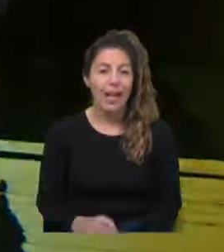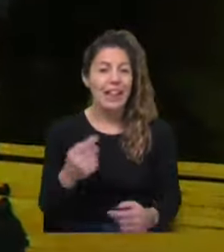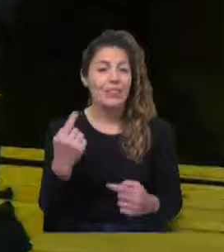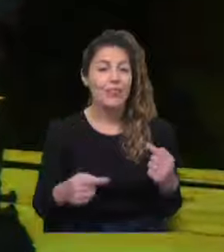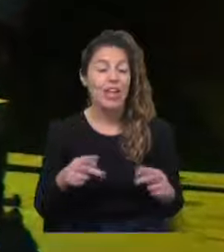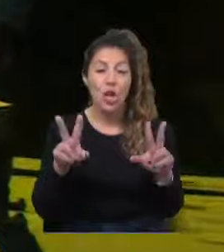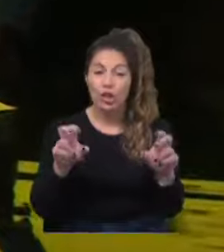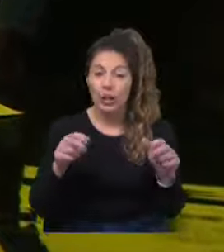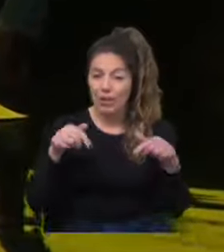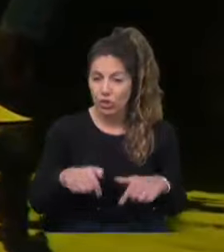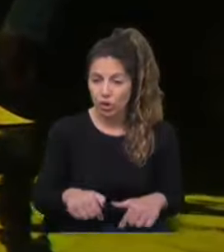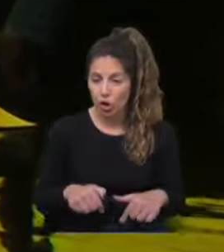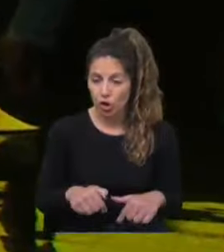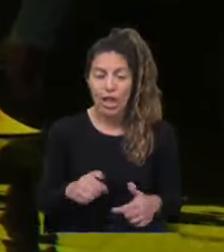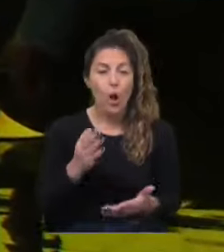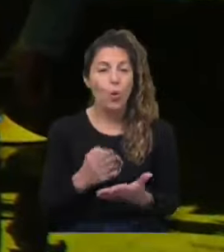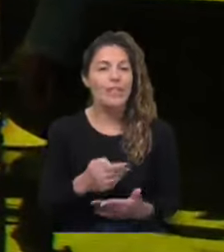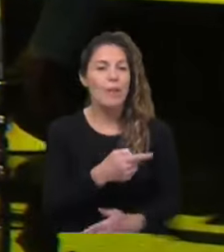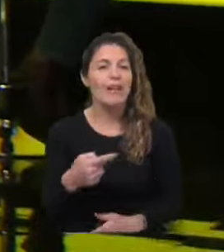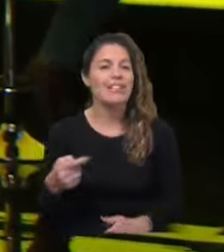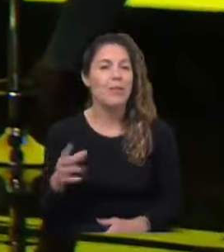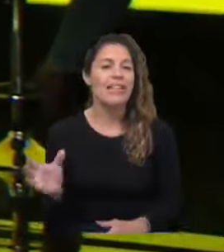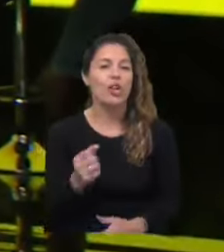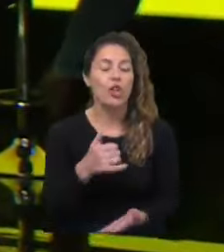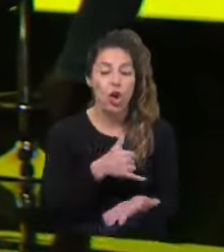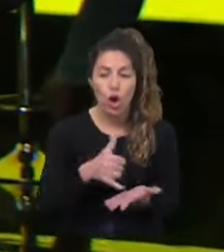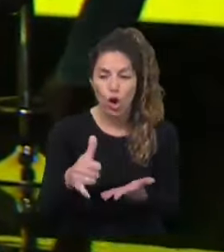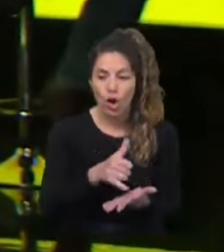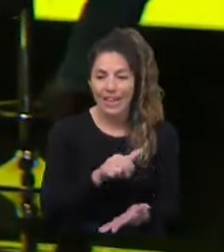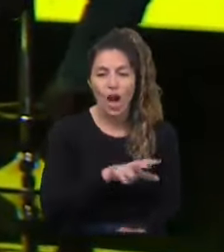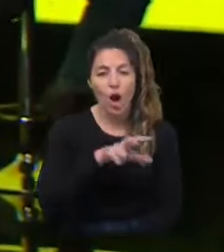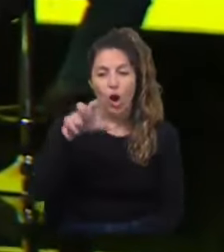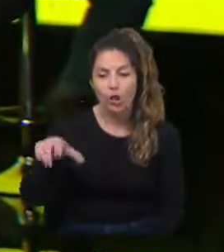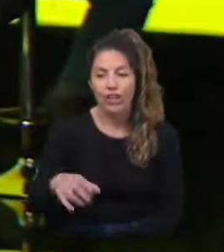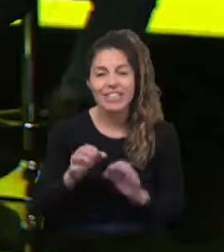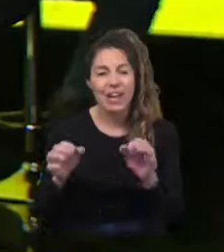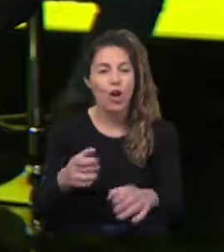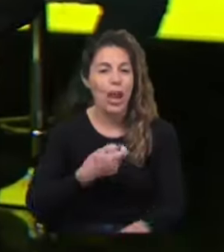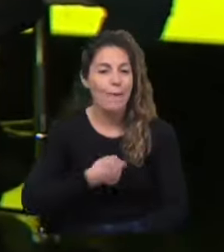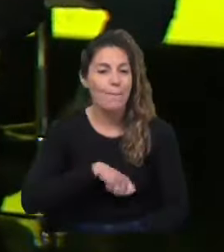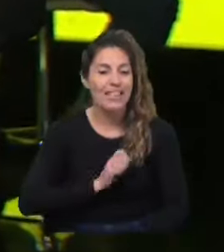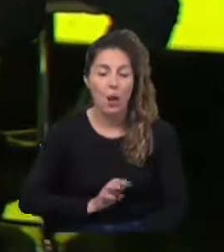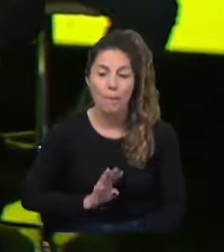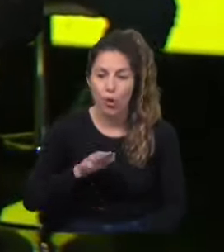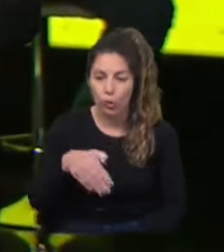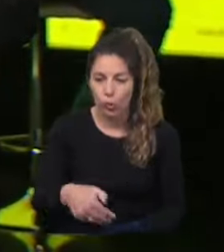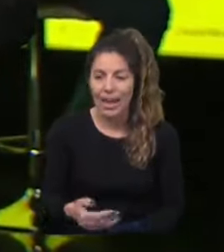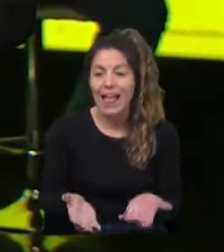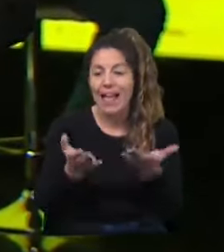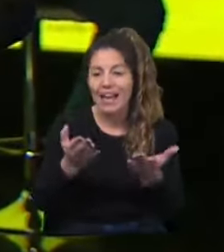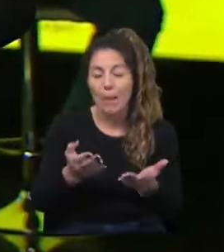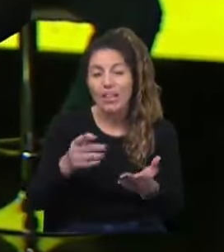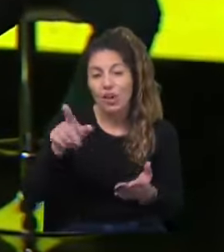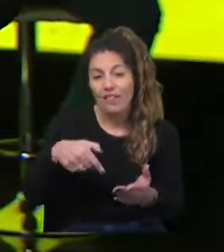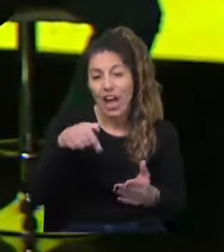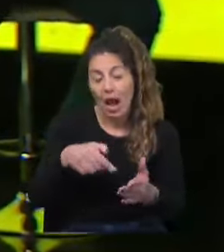hoy. Por un lado, en las últimas semanas se encontró cocaína en contenedores que llegaron a España y a Portugal con cargamento que había pasado